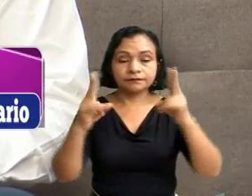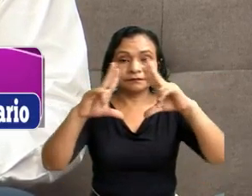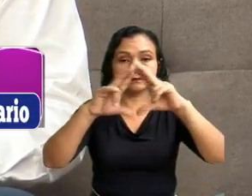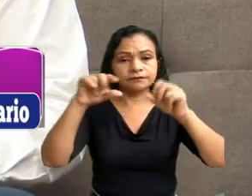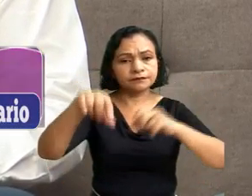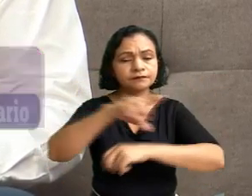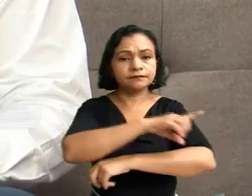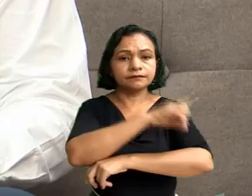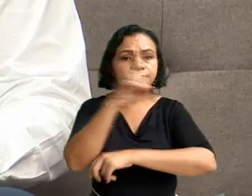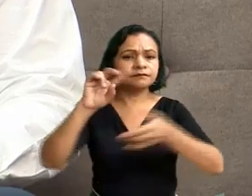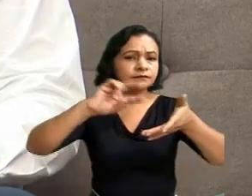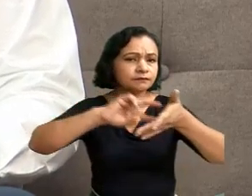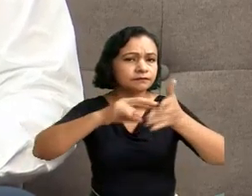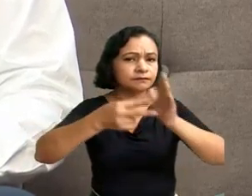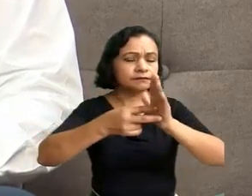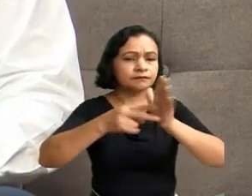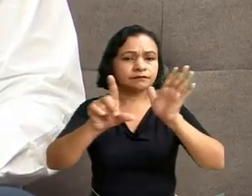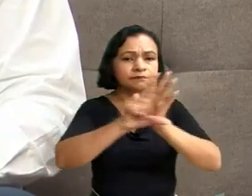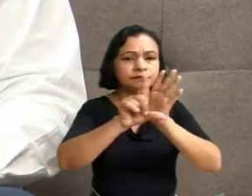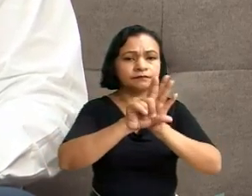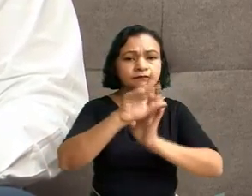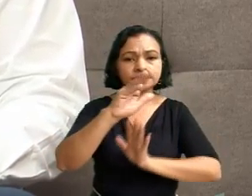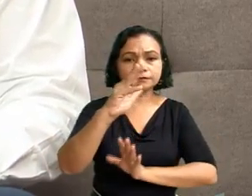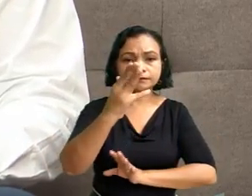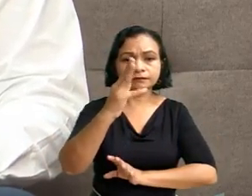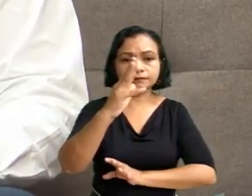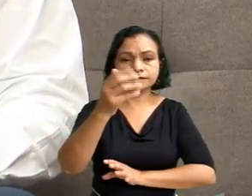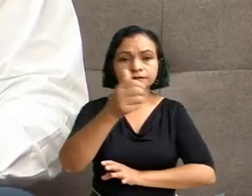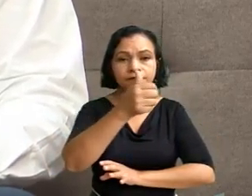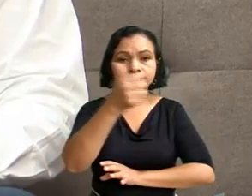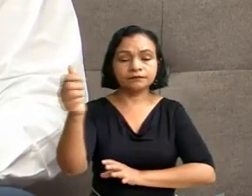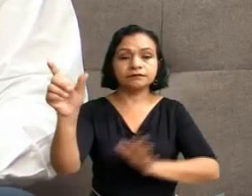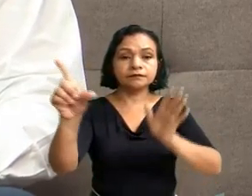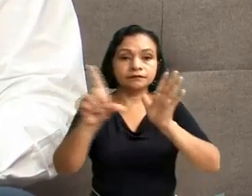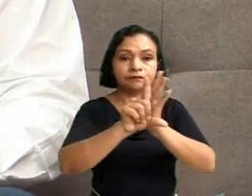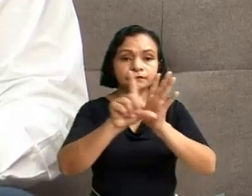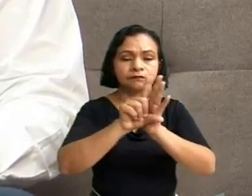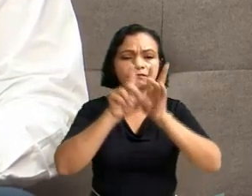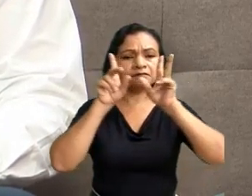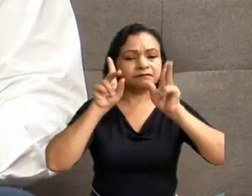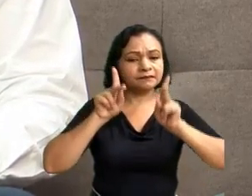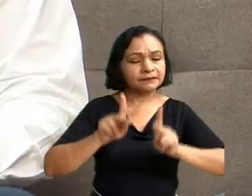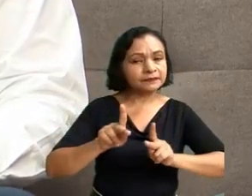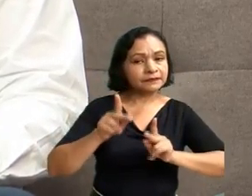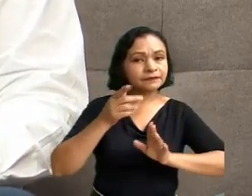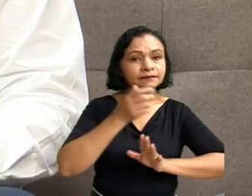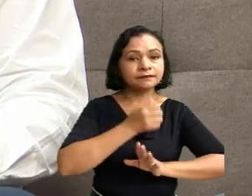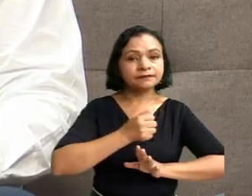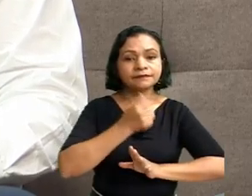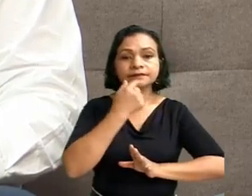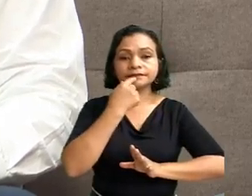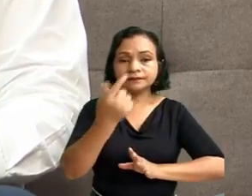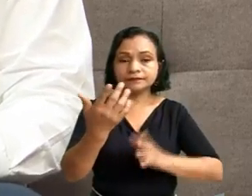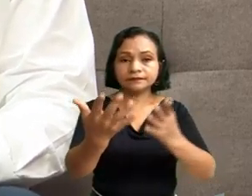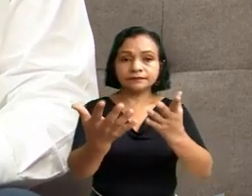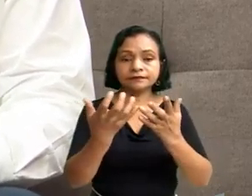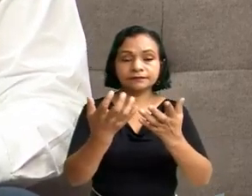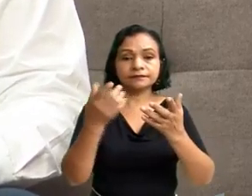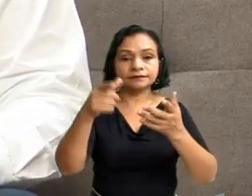lo que significa la ley número 99 6 ley de amnistía y para ello pues nos acompaña el compañero en